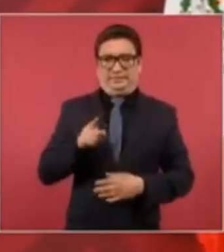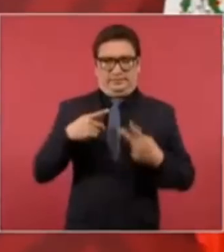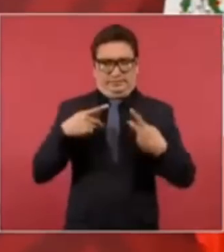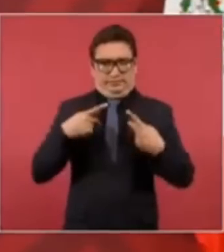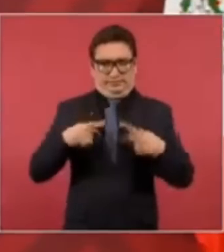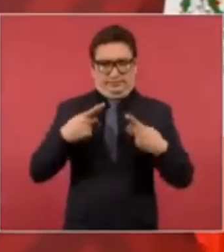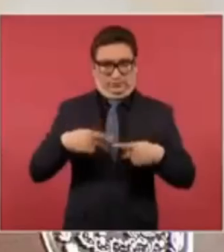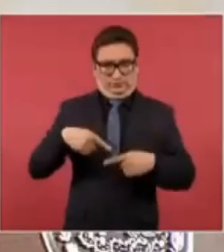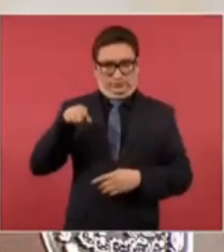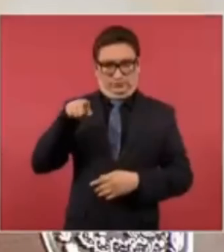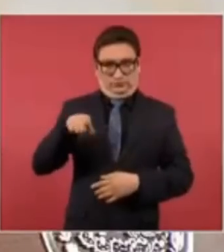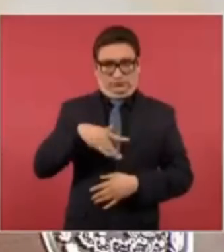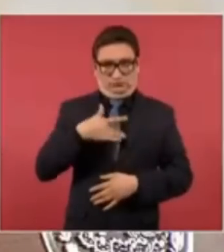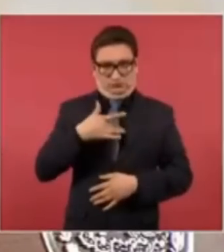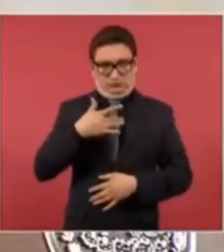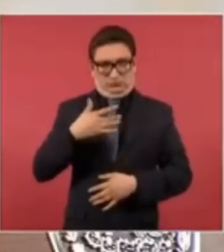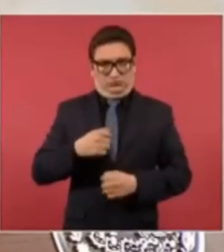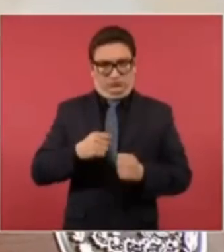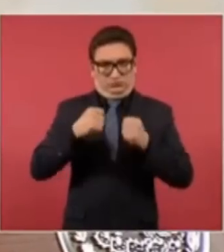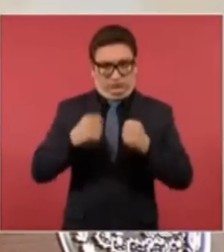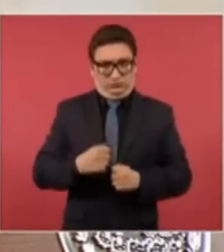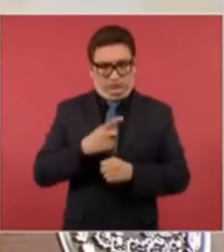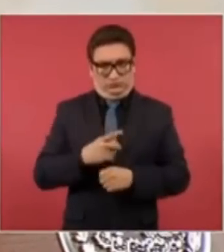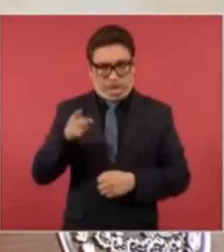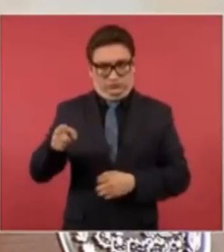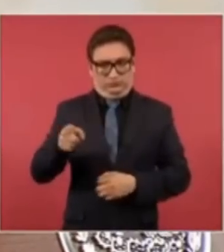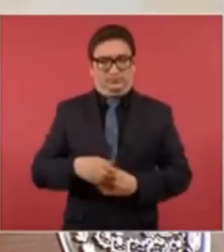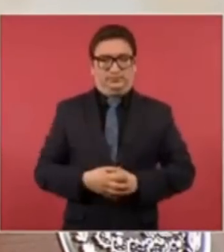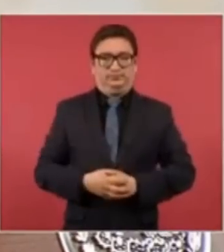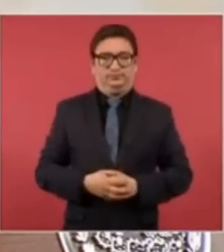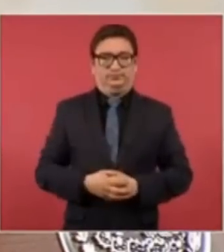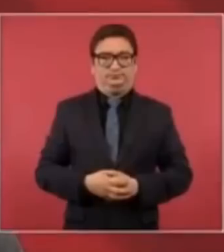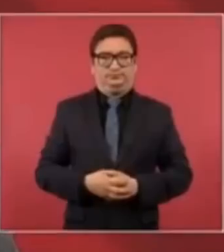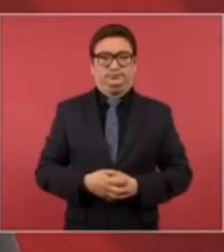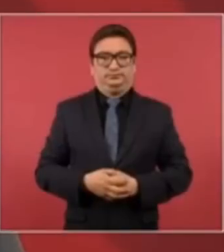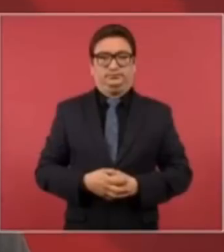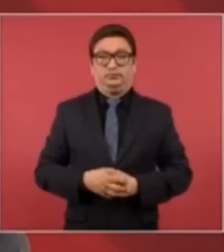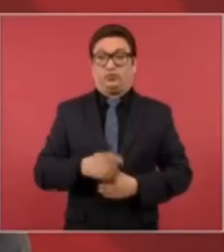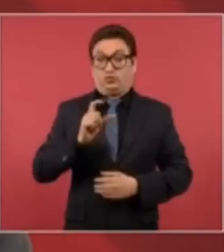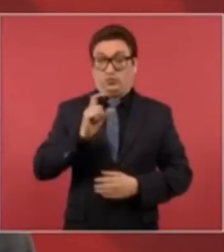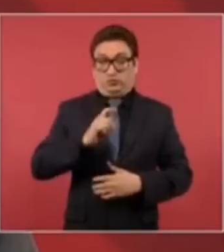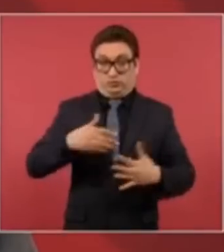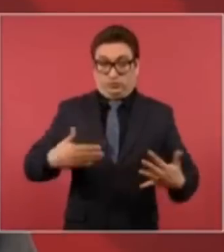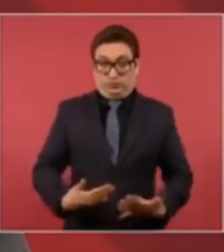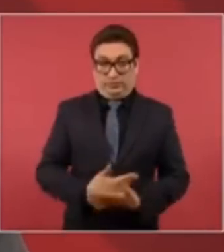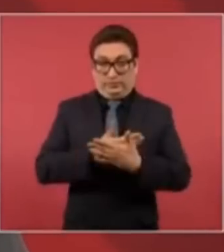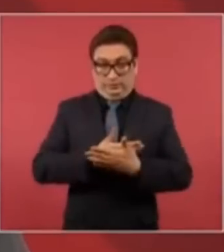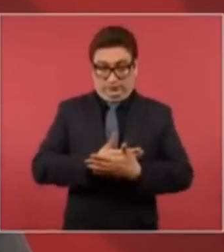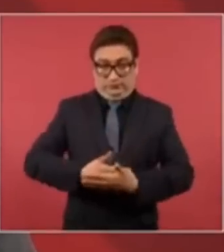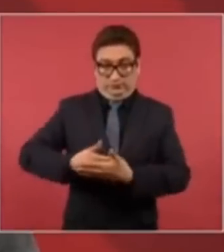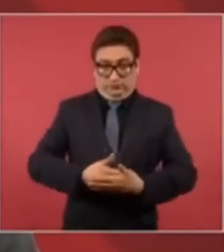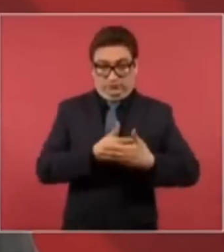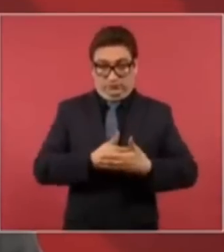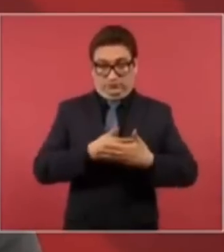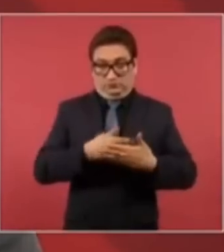palabra y al hacer las preguntas malintencionadas, el presidente le pregunta ¿de qué medio eres? Porque no